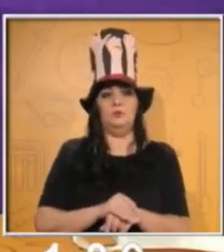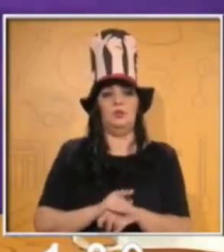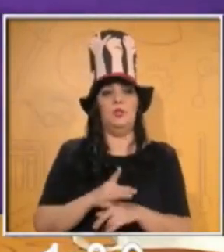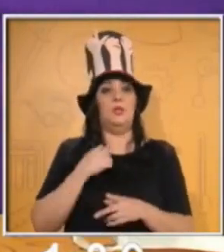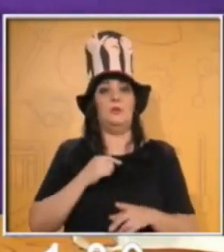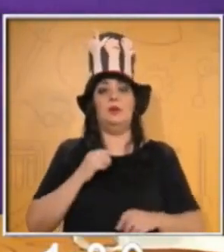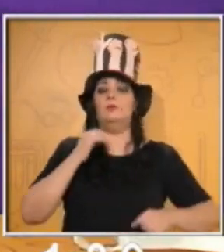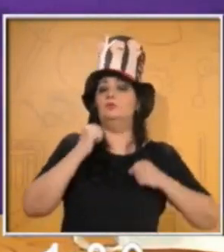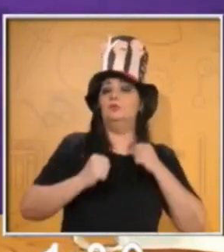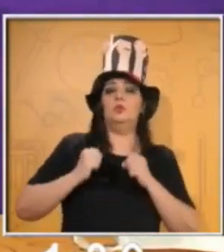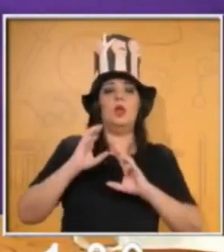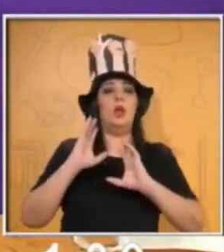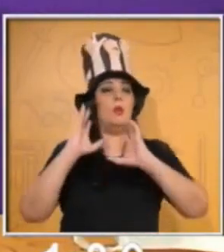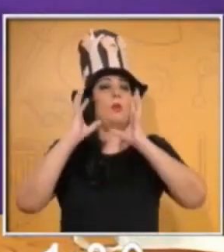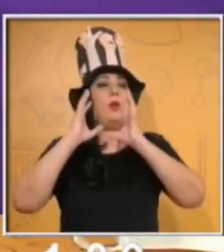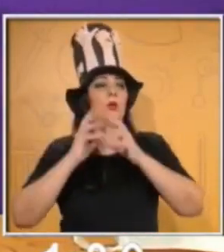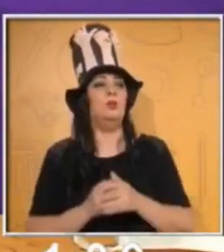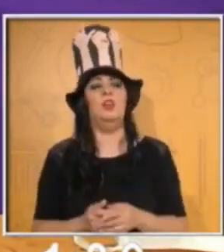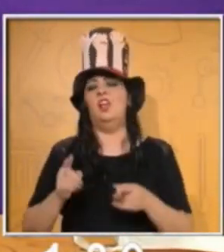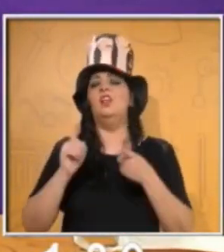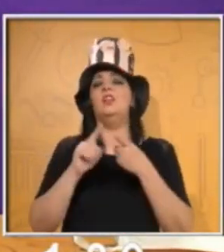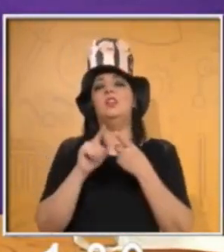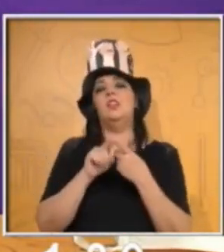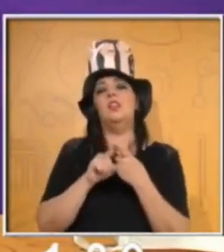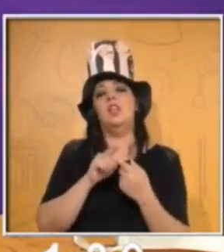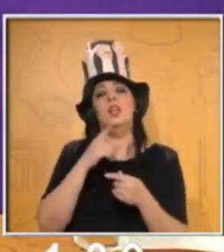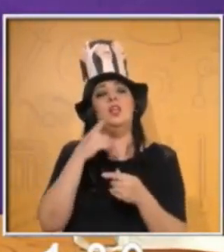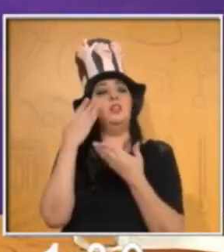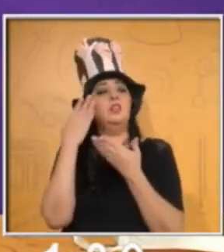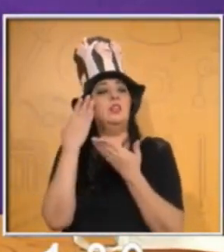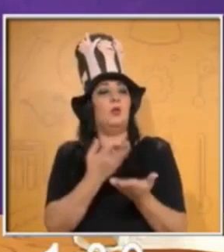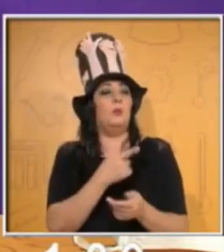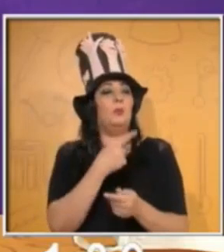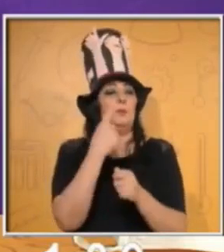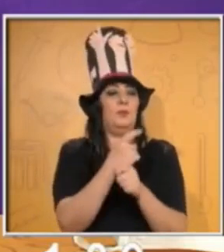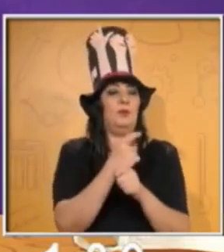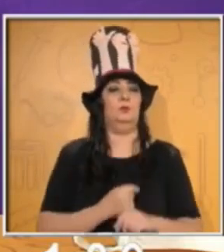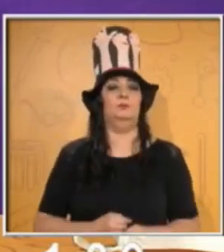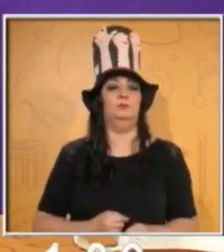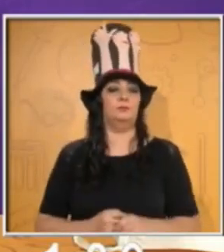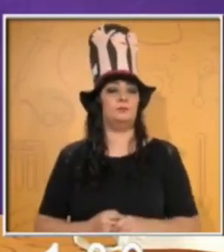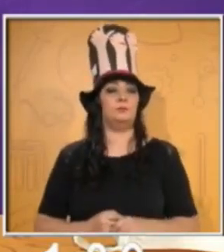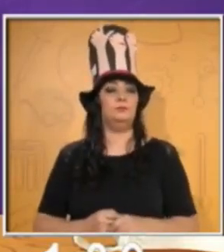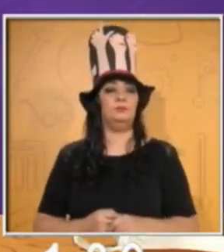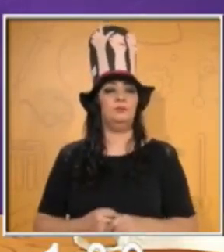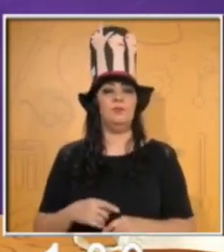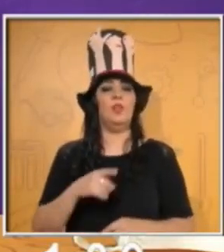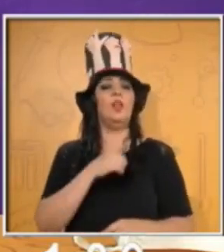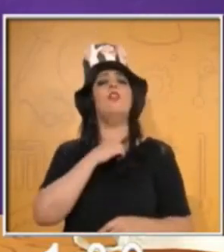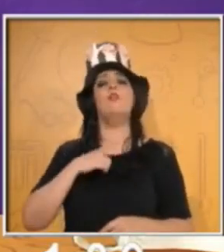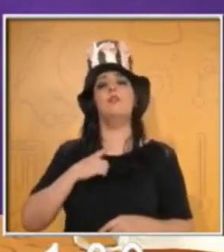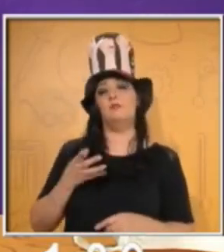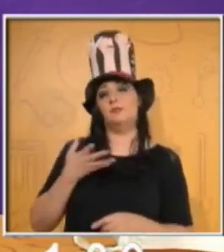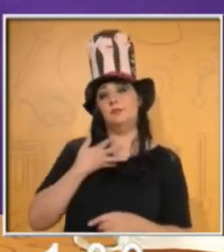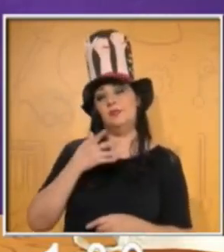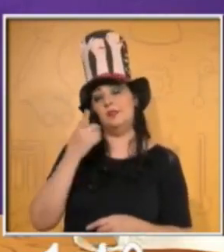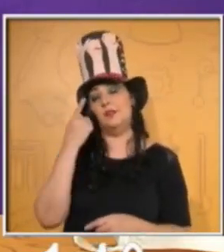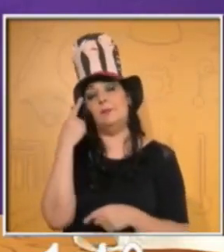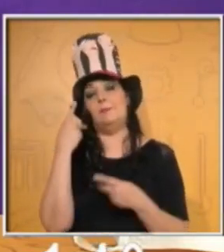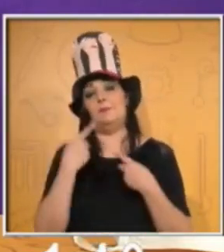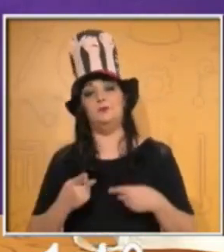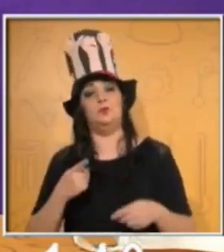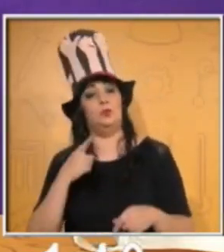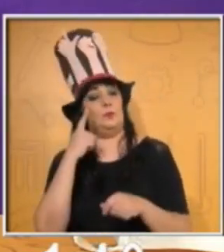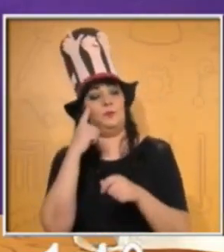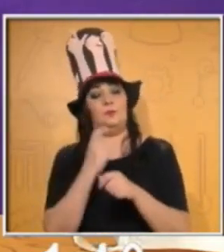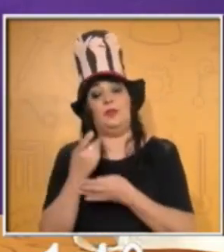un balón? ¿Quién llegó primero? ¿Qué debe de tener, maestro, esa persona que llega primero a la meta